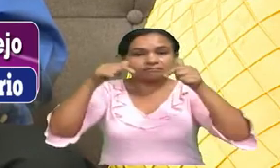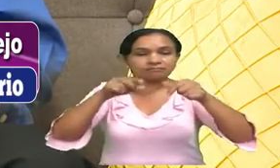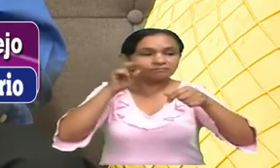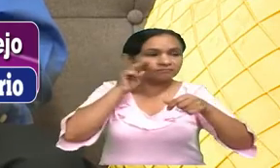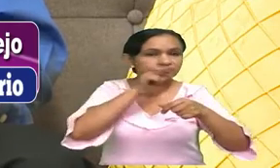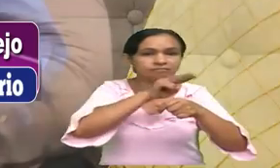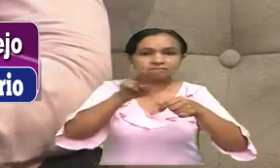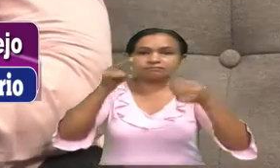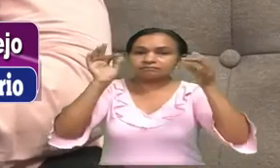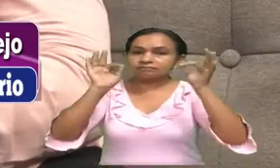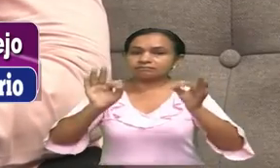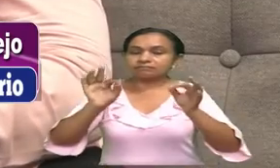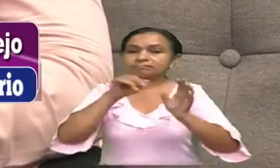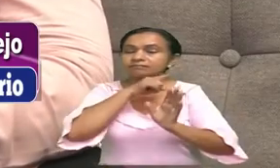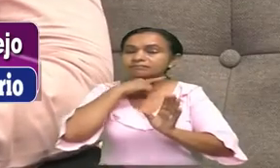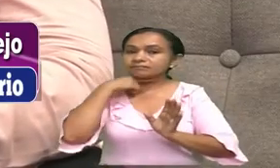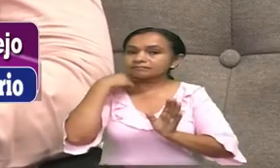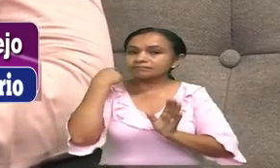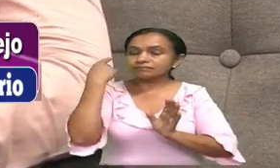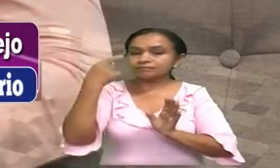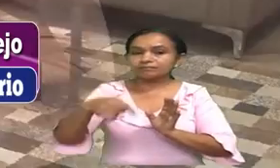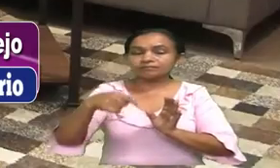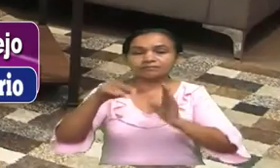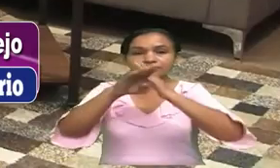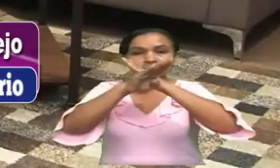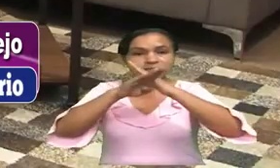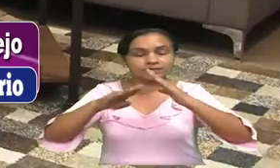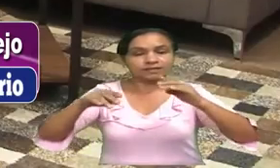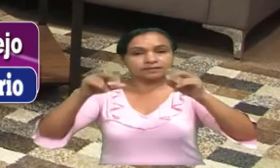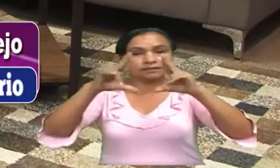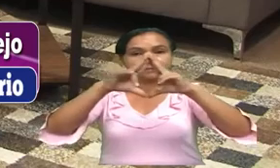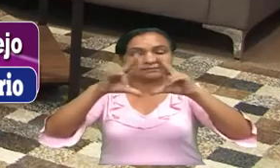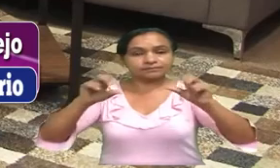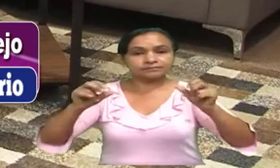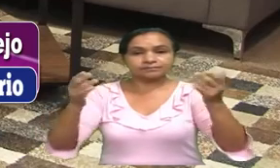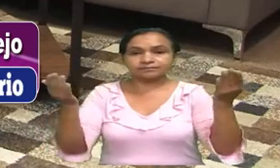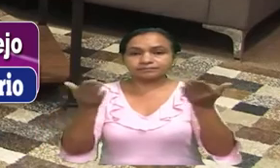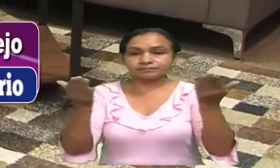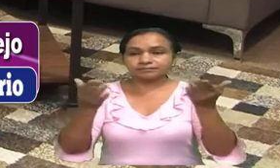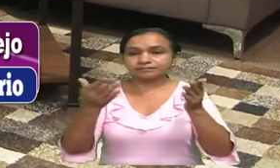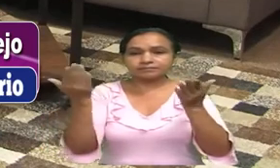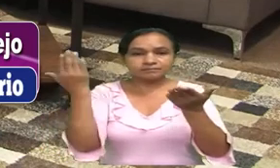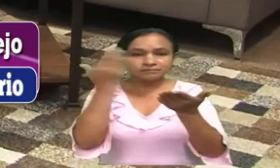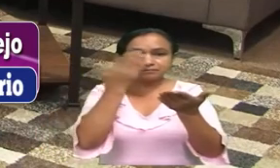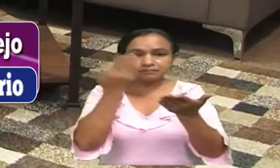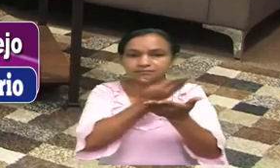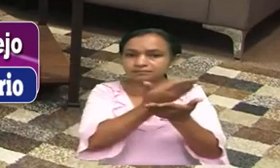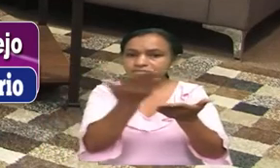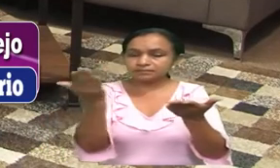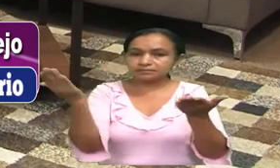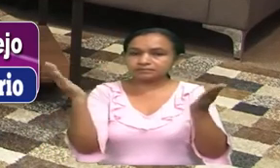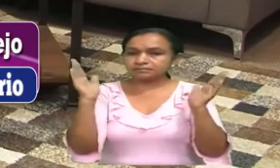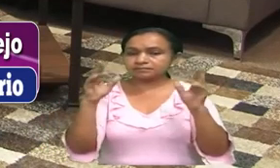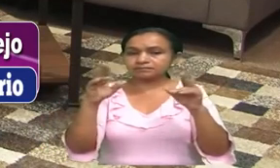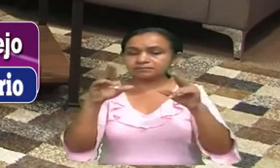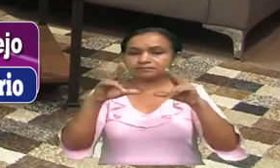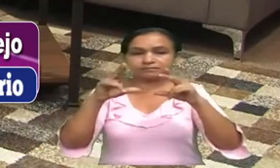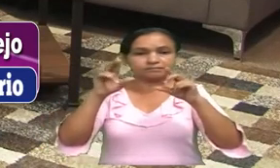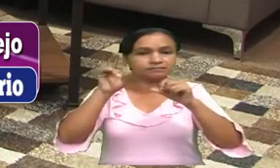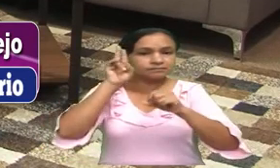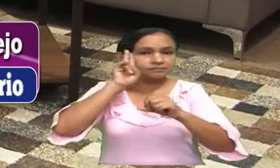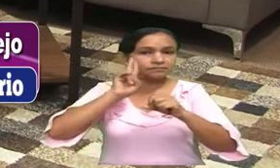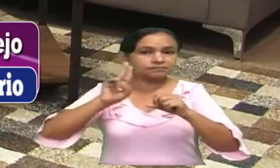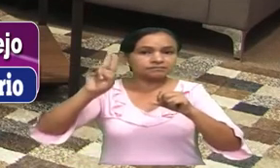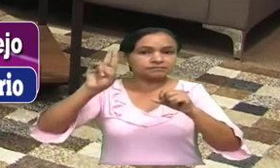llevan ellos al ver la realidad y la paz restablecida en nuestro país, nuestros estudiantes, es decir, la UNAM Managua, es decir,